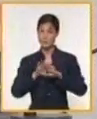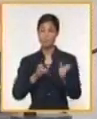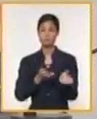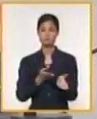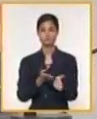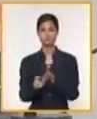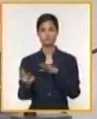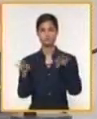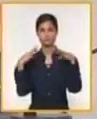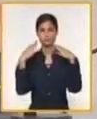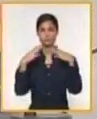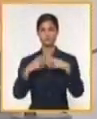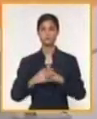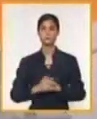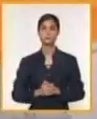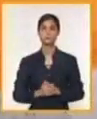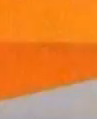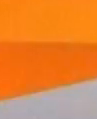junto a nosotros.